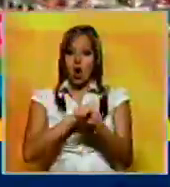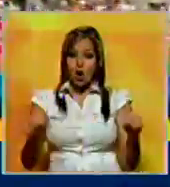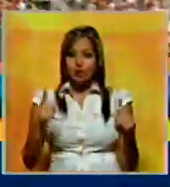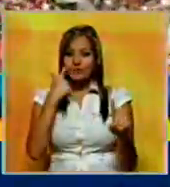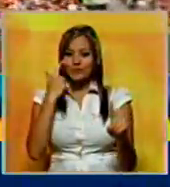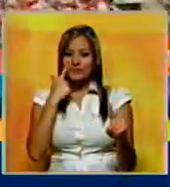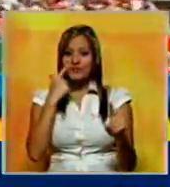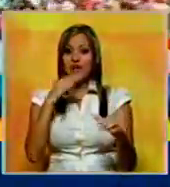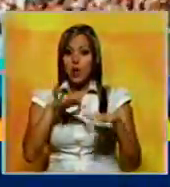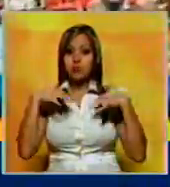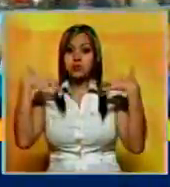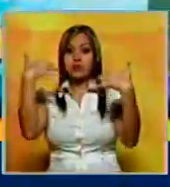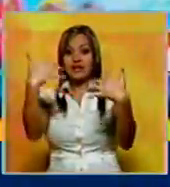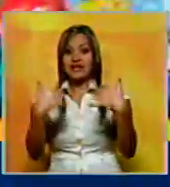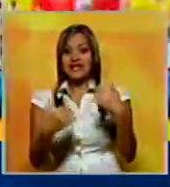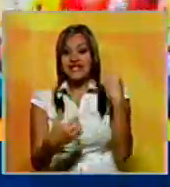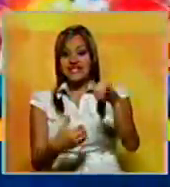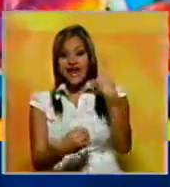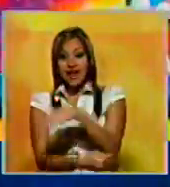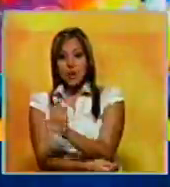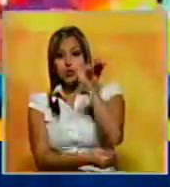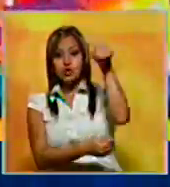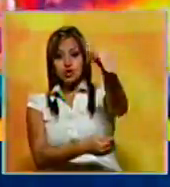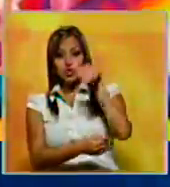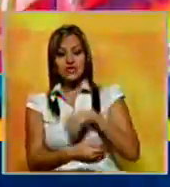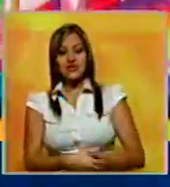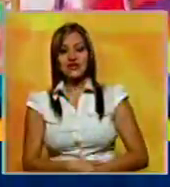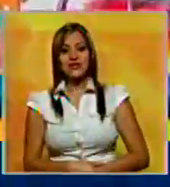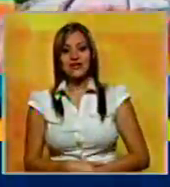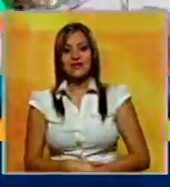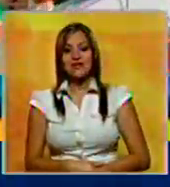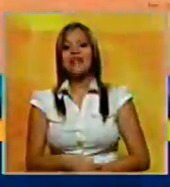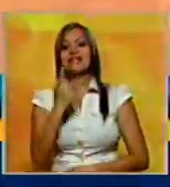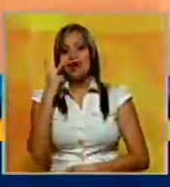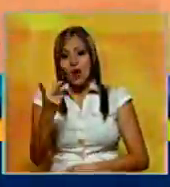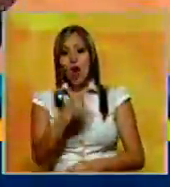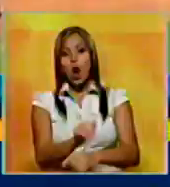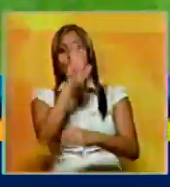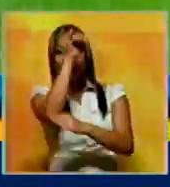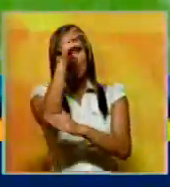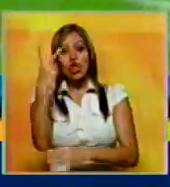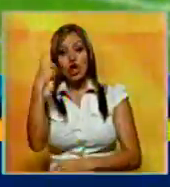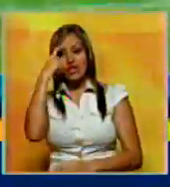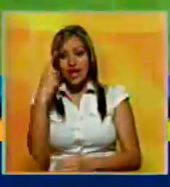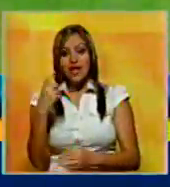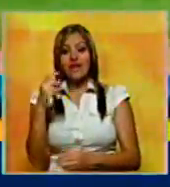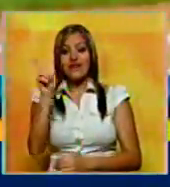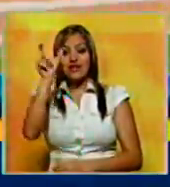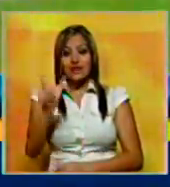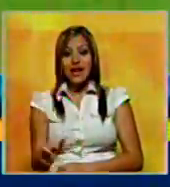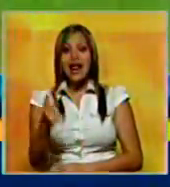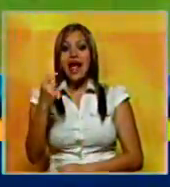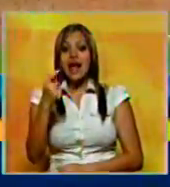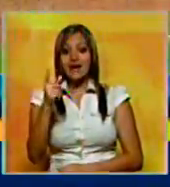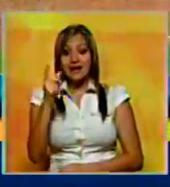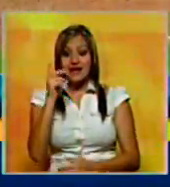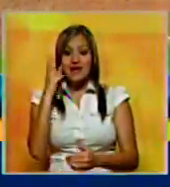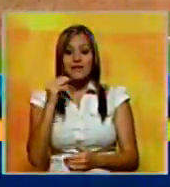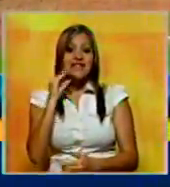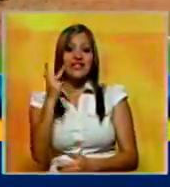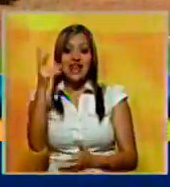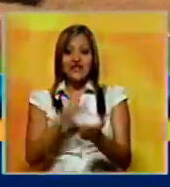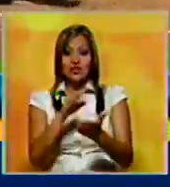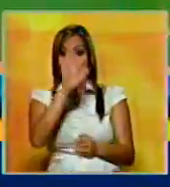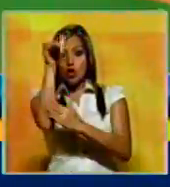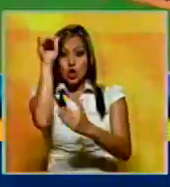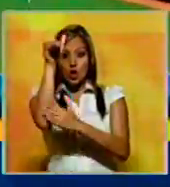entr este Jesús Guzmán botándola por la izquierda en solitario segundo hr en dos días para el venezolano el tercero que conecta en esta Campaña en el cierre